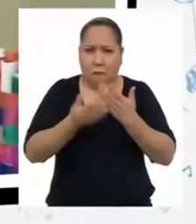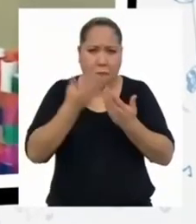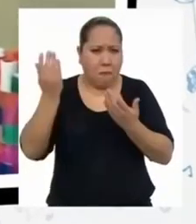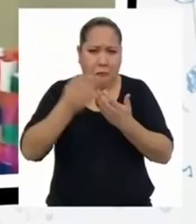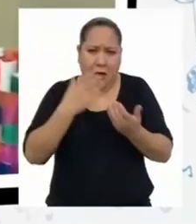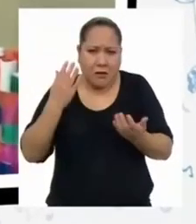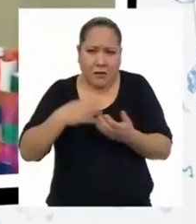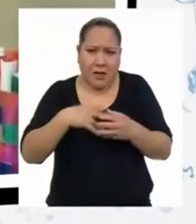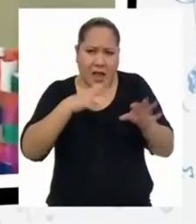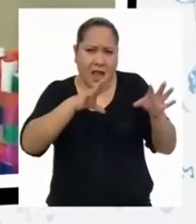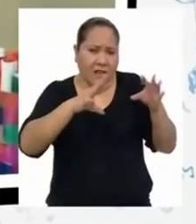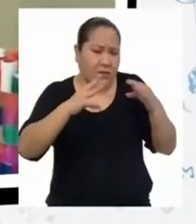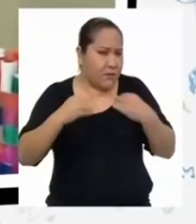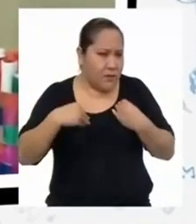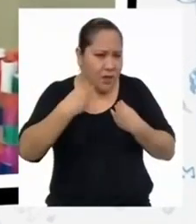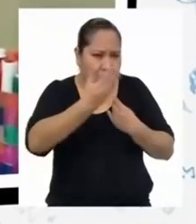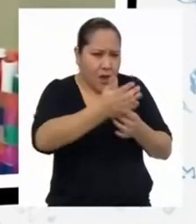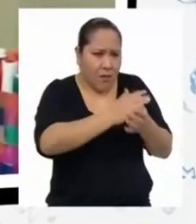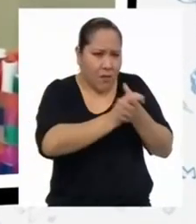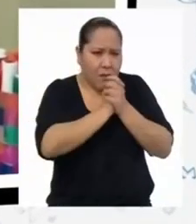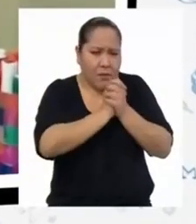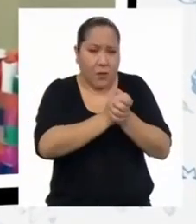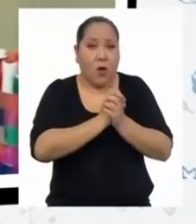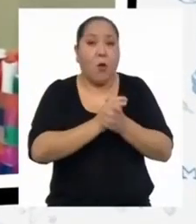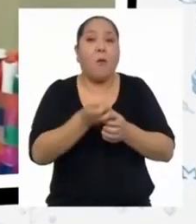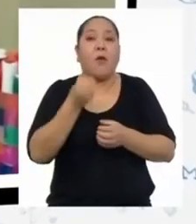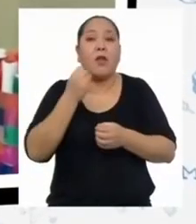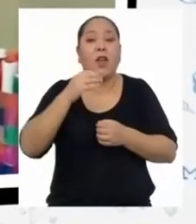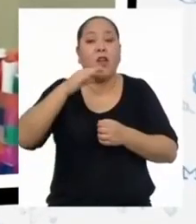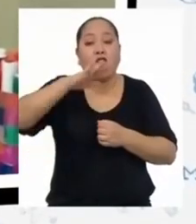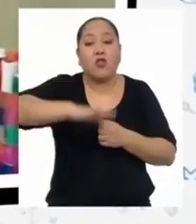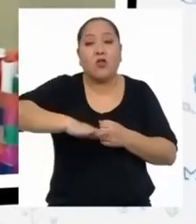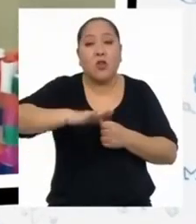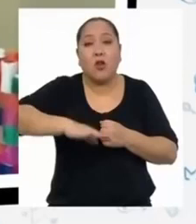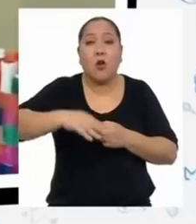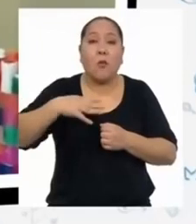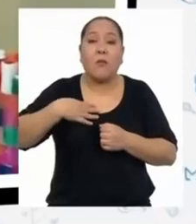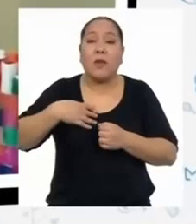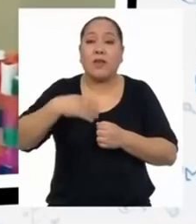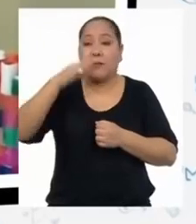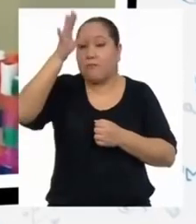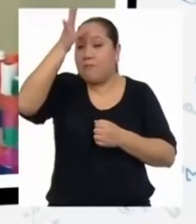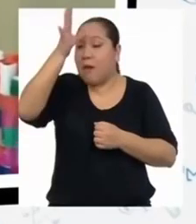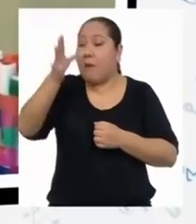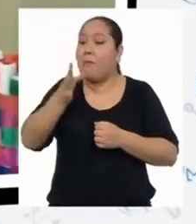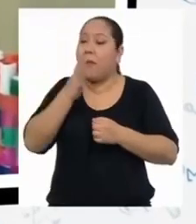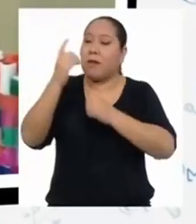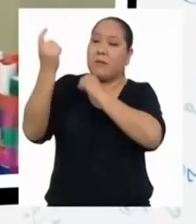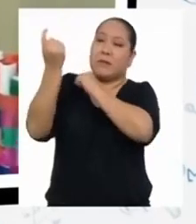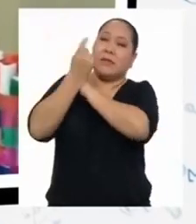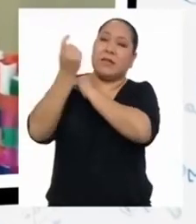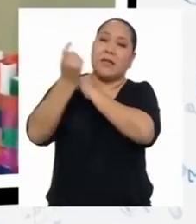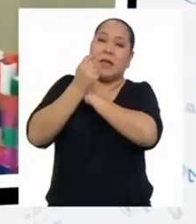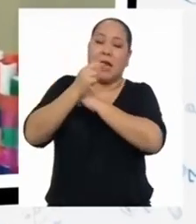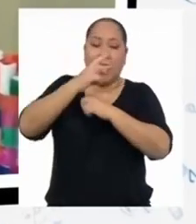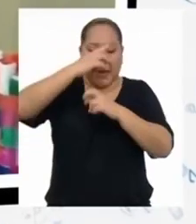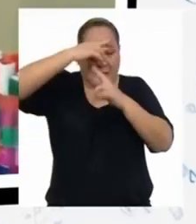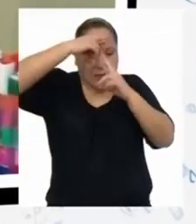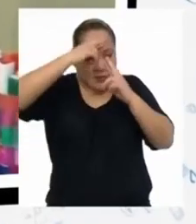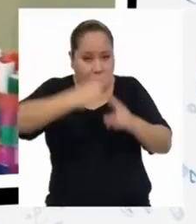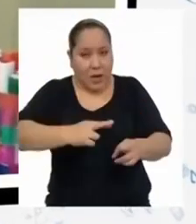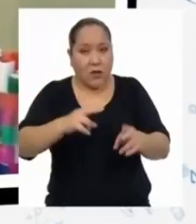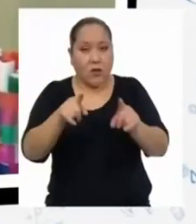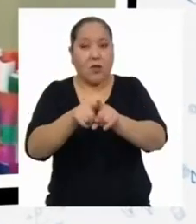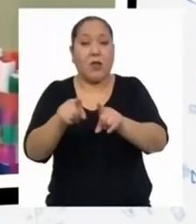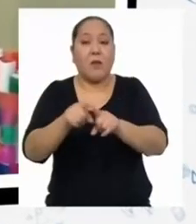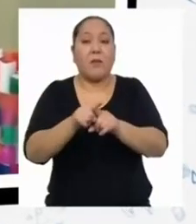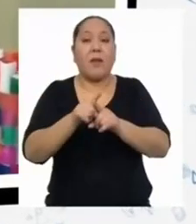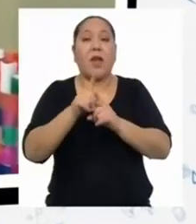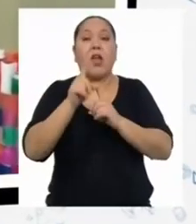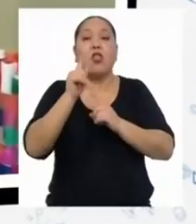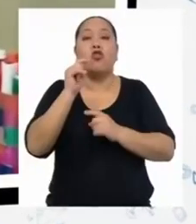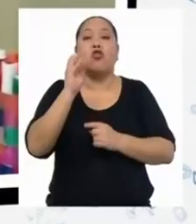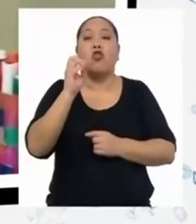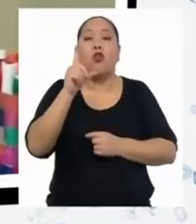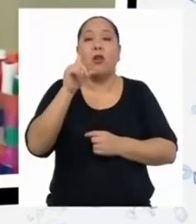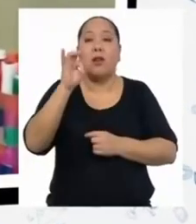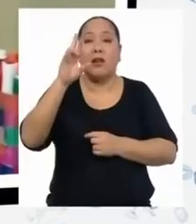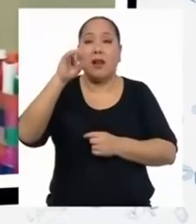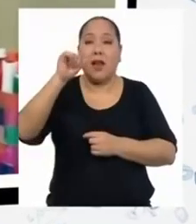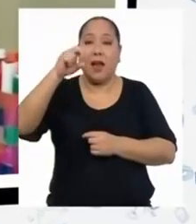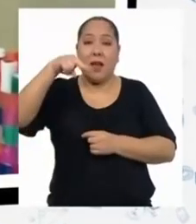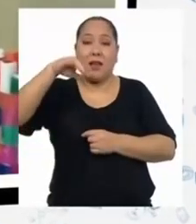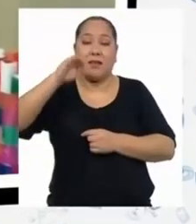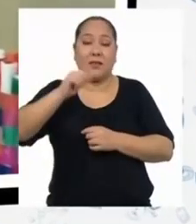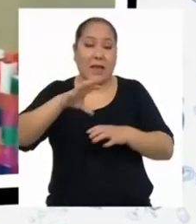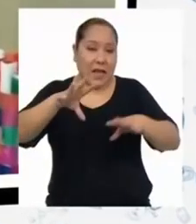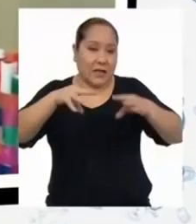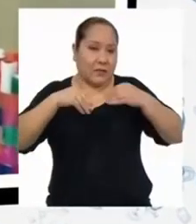pequeño mis padres me enseñaron el respeto y la tolerancia, sobre todo, sin importar el género, la posición